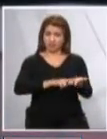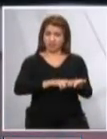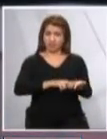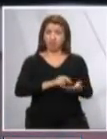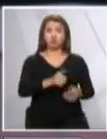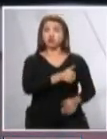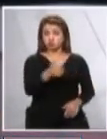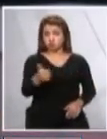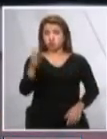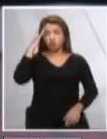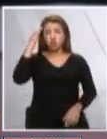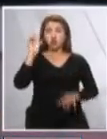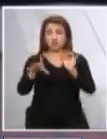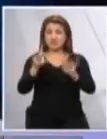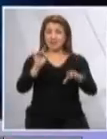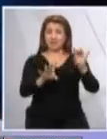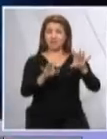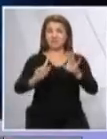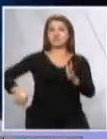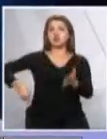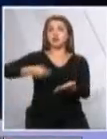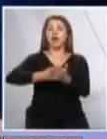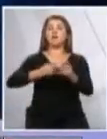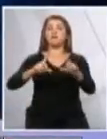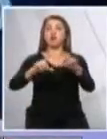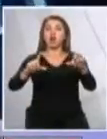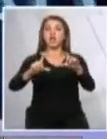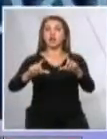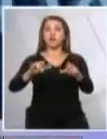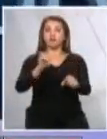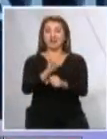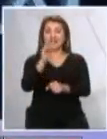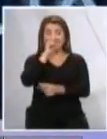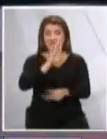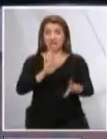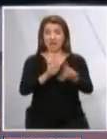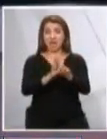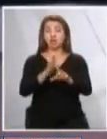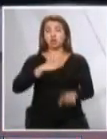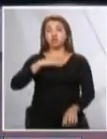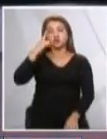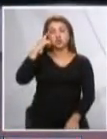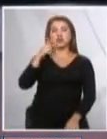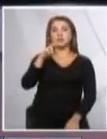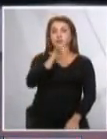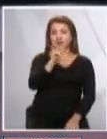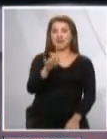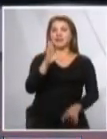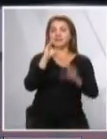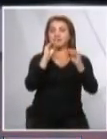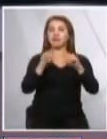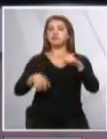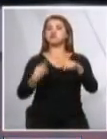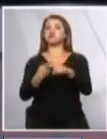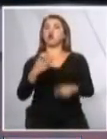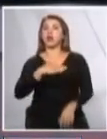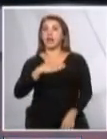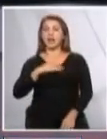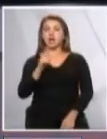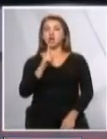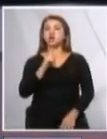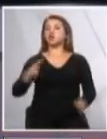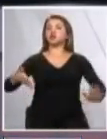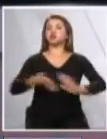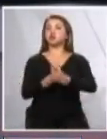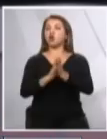¿Todos sabían que las cosas se financiaban con boletas ilegales? Yo creo que Pérez Lloma tiene que hablar por sí mismo, ¿no?, y que no meta a